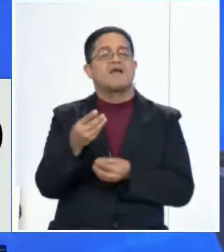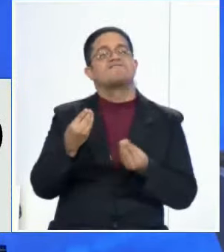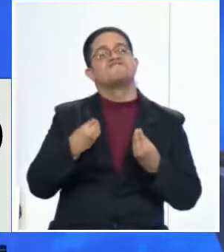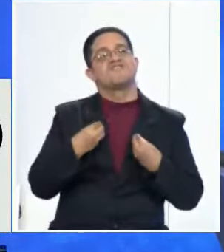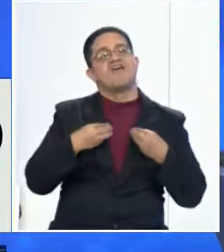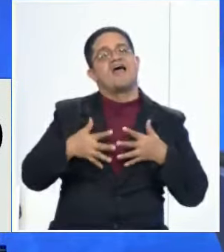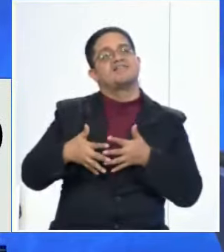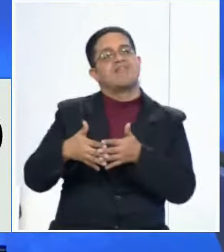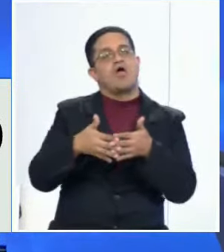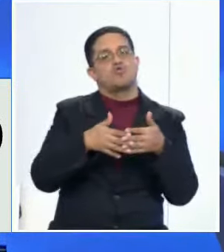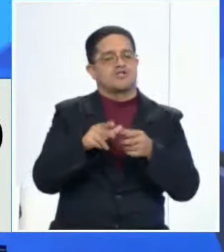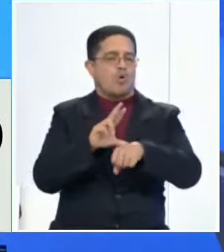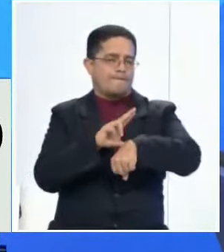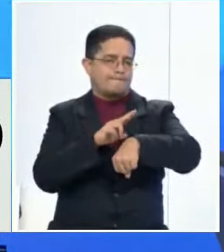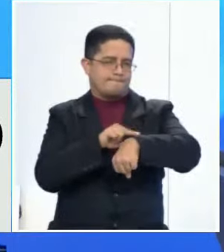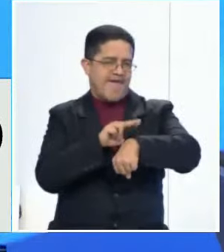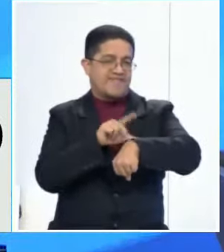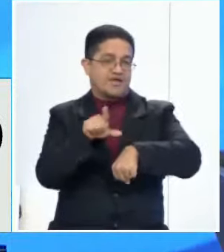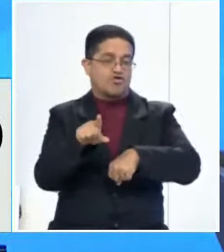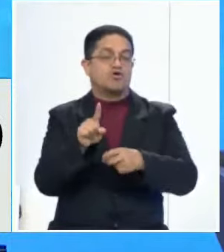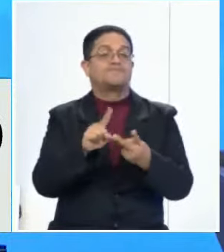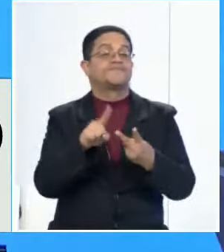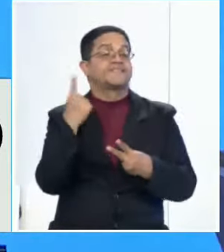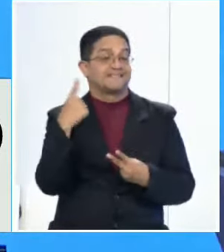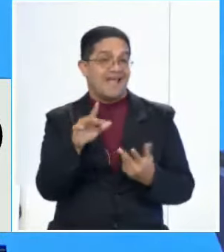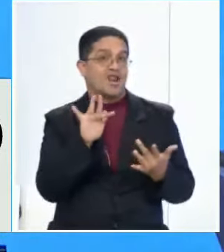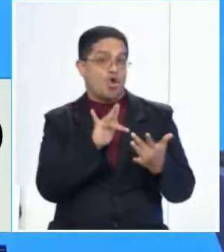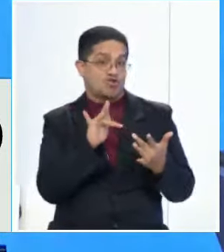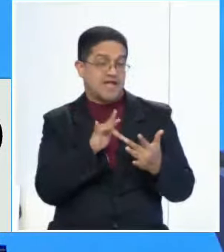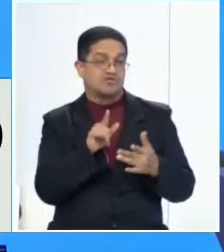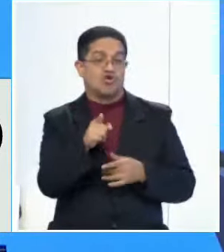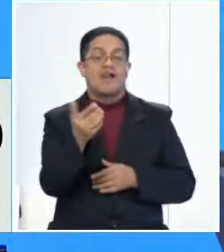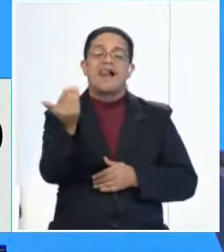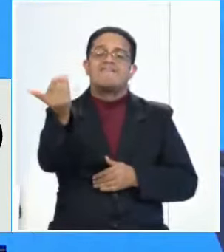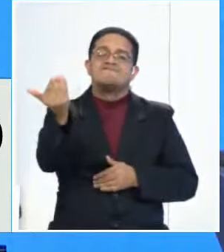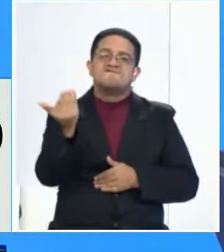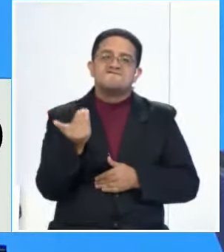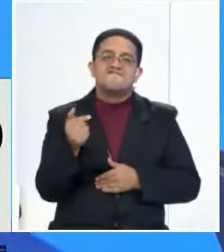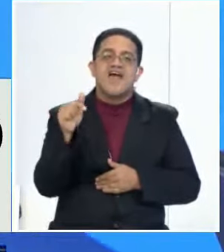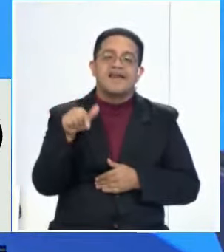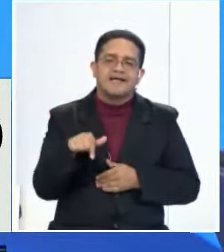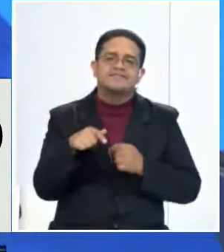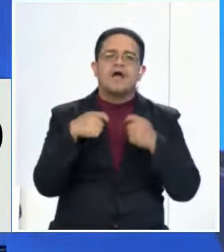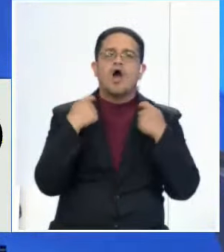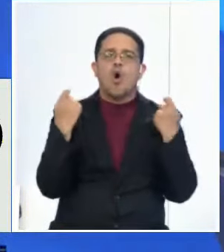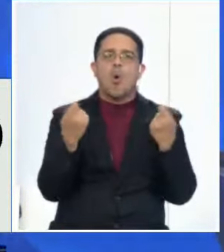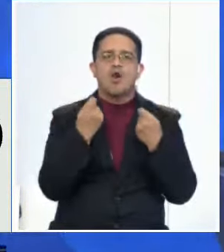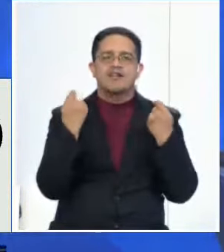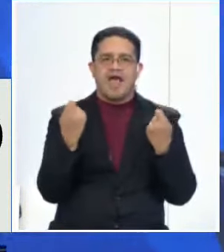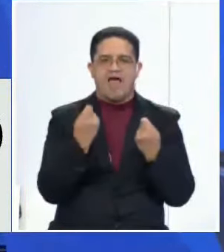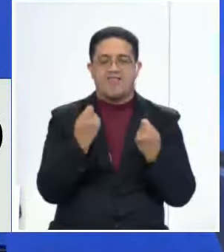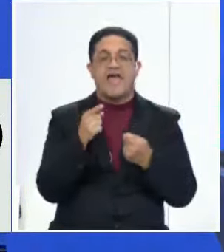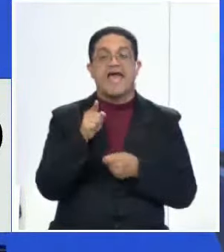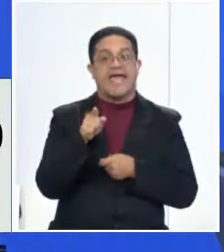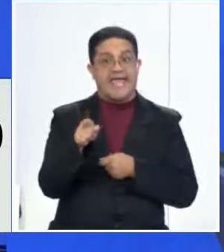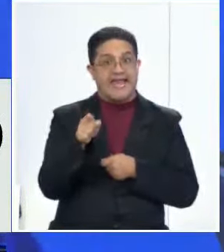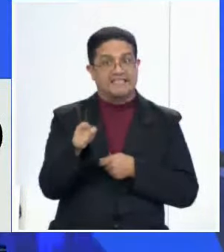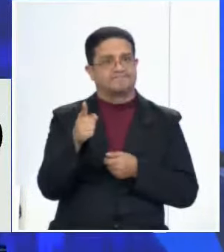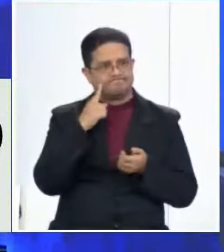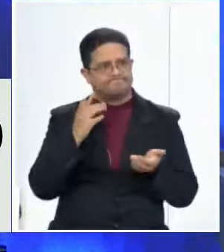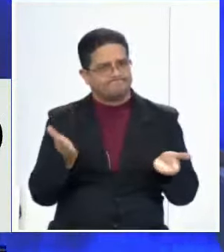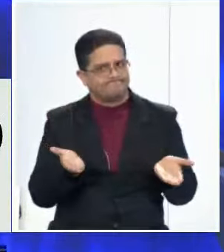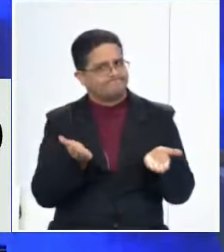Unidos, tiene íntimo contacto con el país. Él va a venir únicamente a la jornada, porque incluso él es el que está motivando